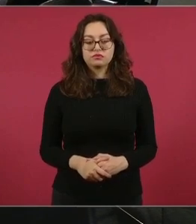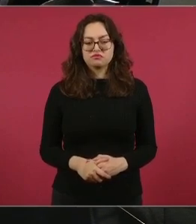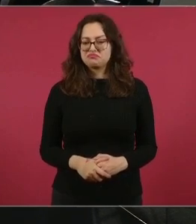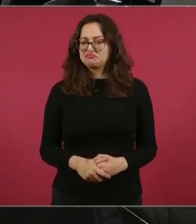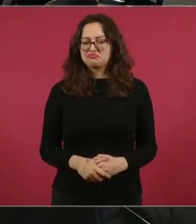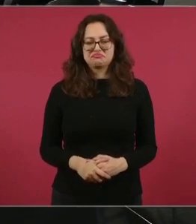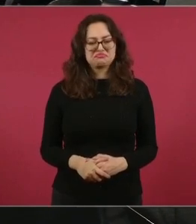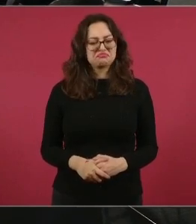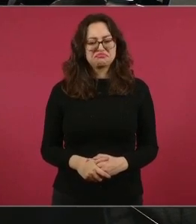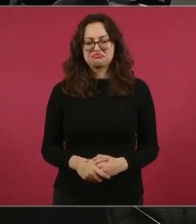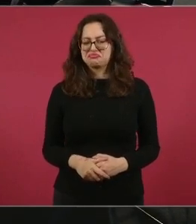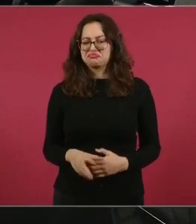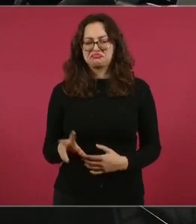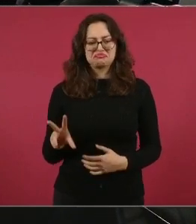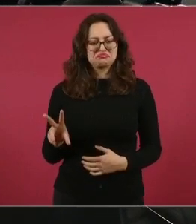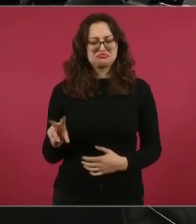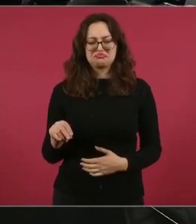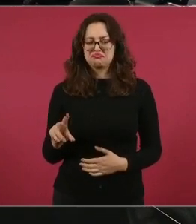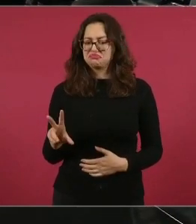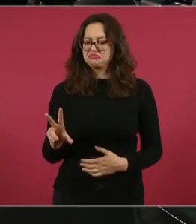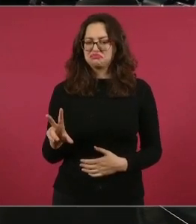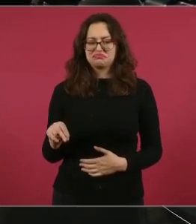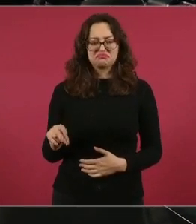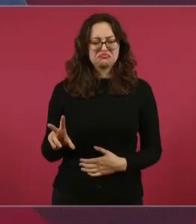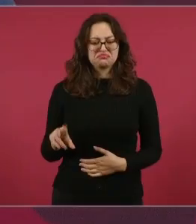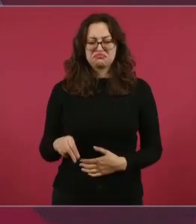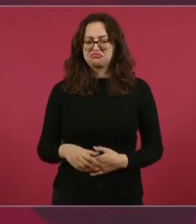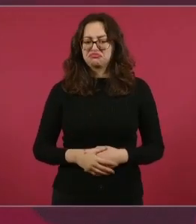¿no? No veo.